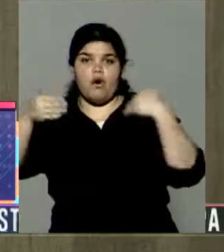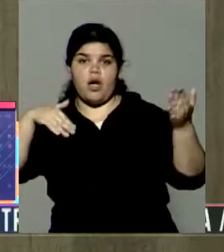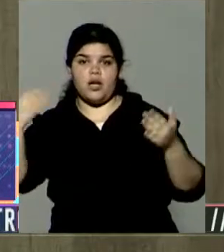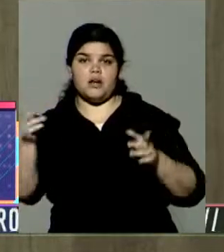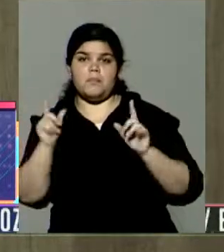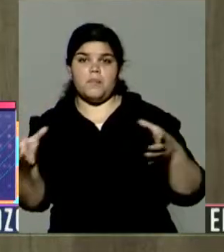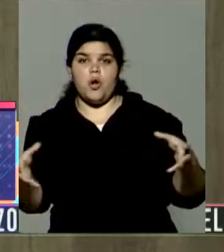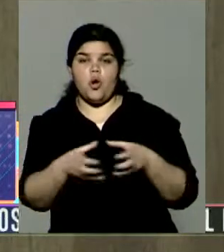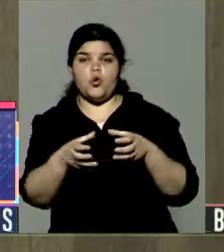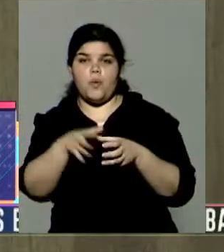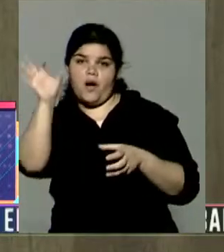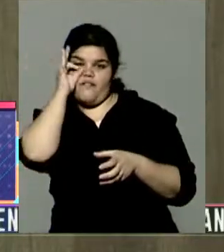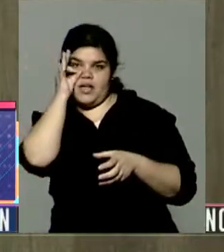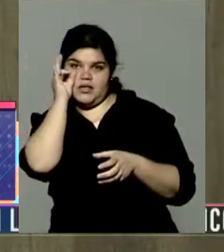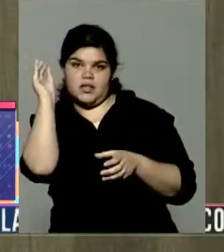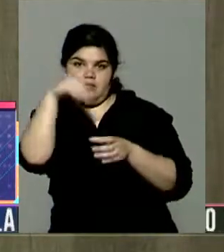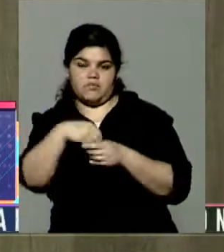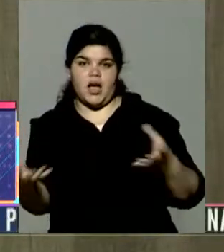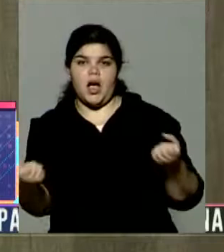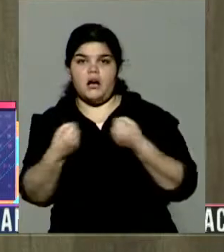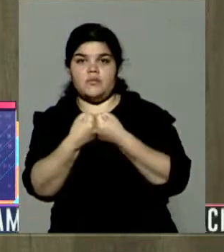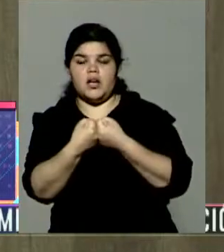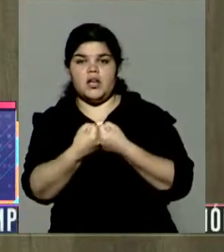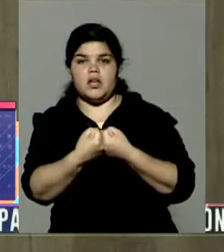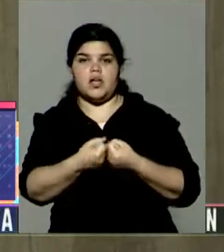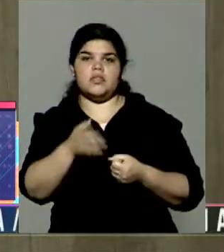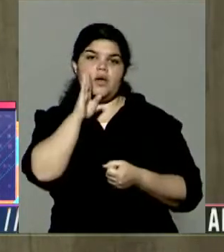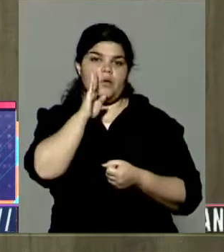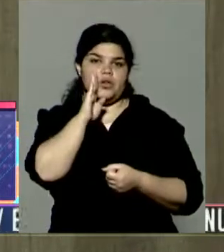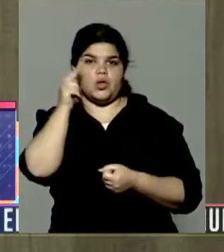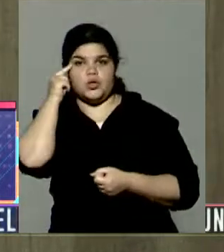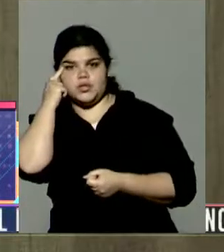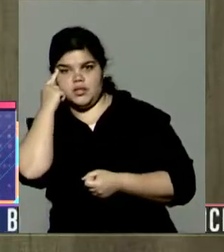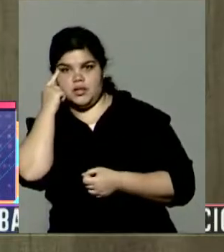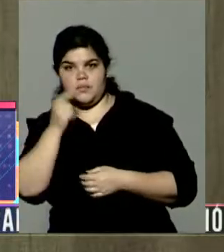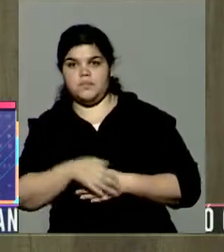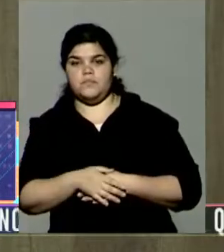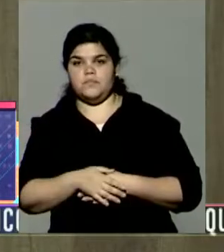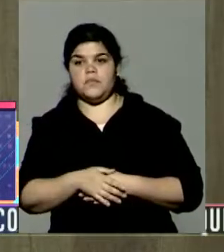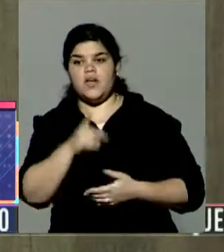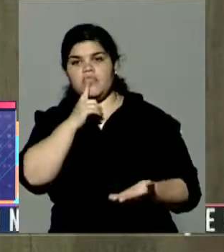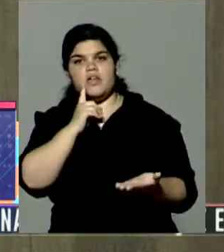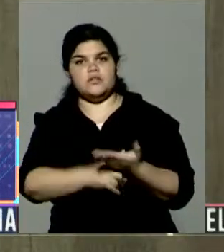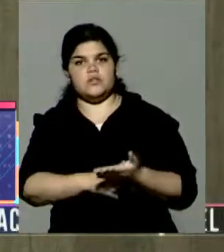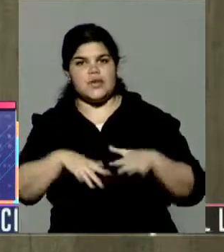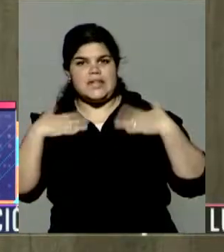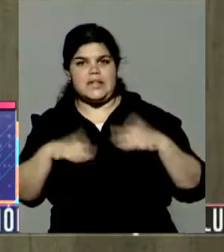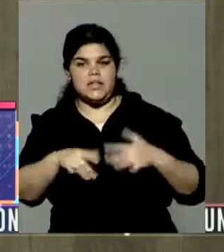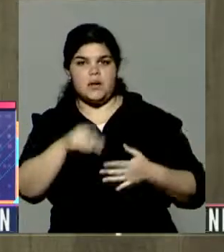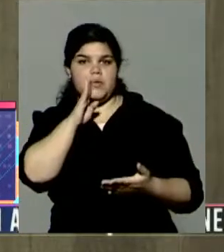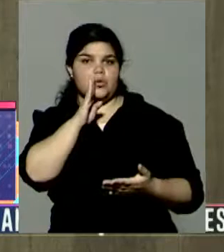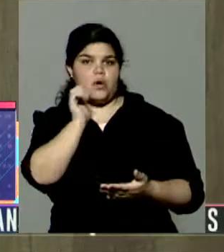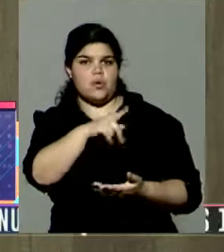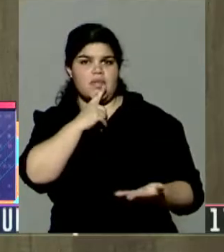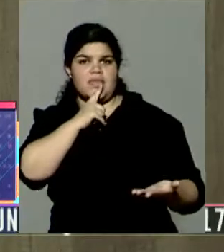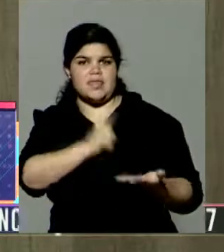los 20 entre Estados Unidos y China. Uh-huh. Automáticamente hubieron alguna serie de decisiones por parte de Estados Unidos, fundamentalmente